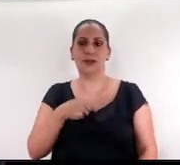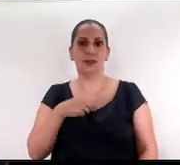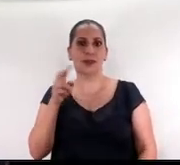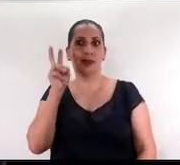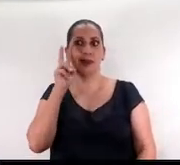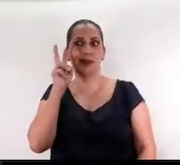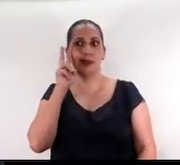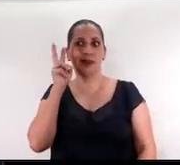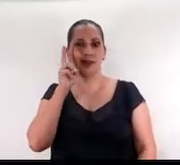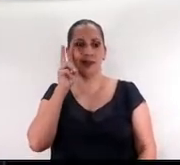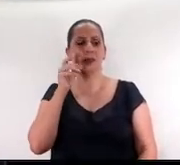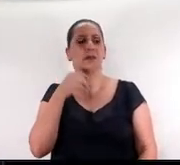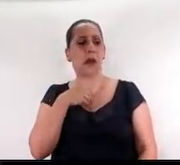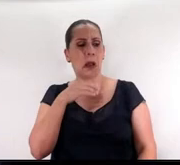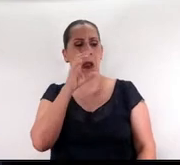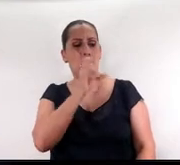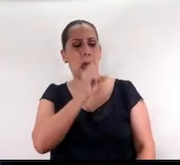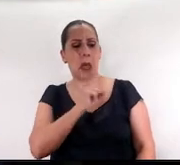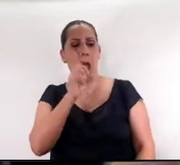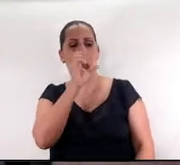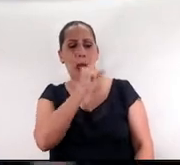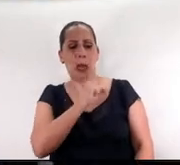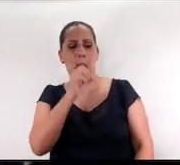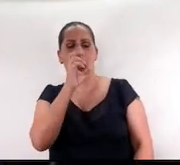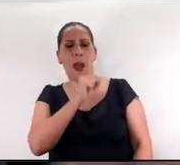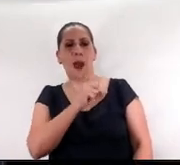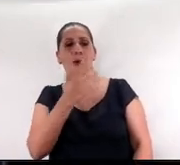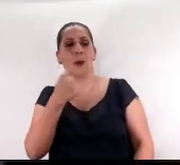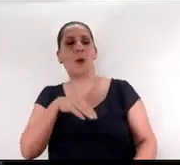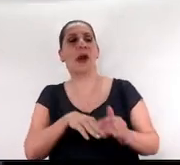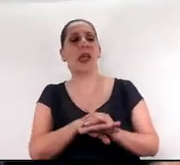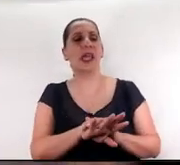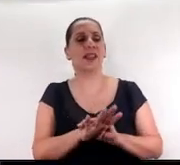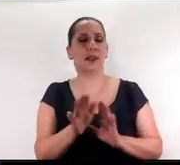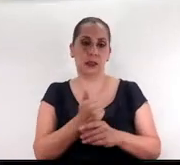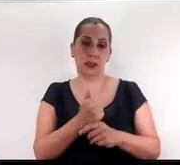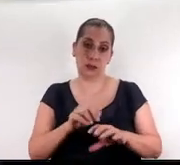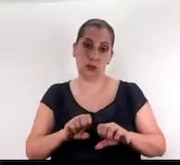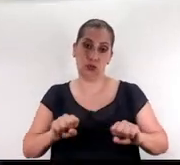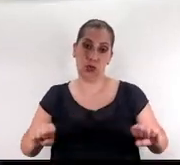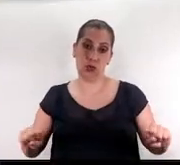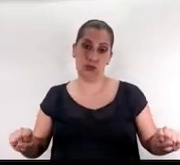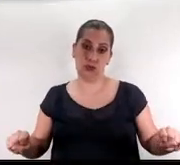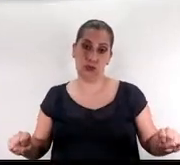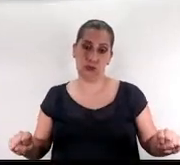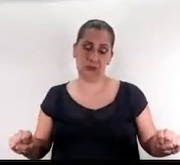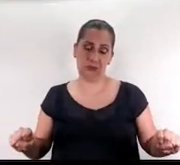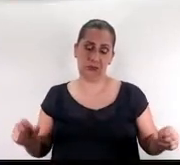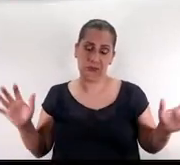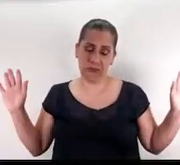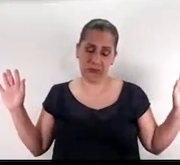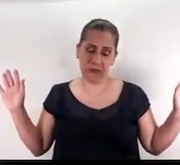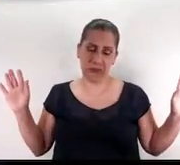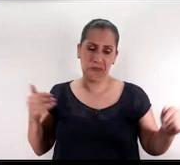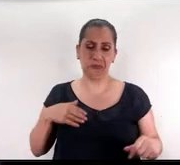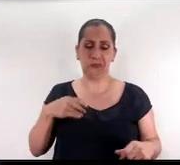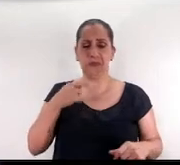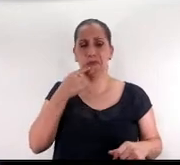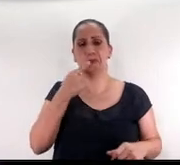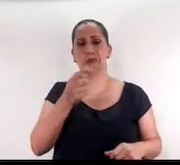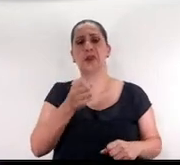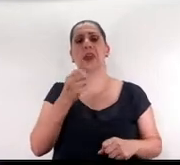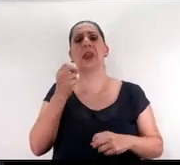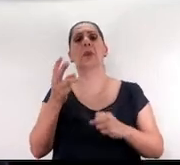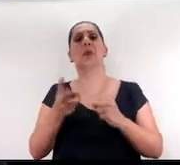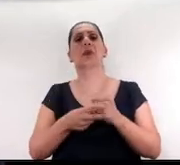conocer las rendijas para meterse y hacer chorizo. A mí, yo lo he dicho en varias ocasiones, a mí me